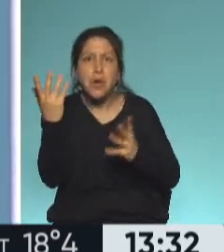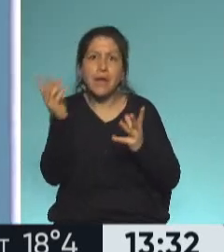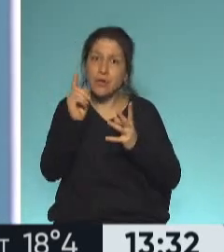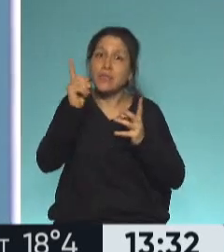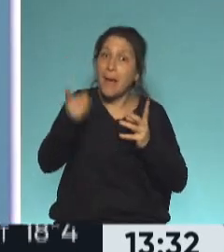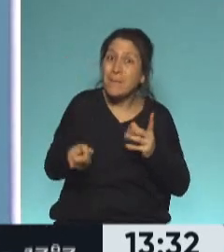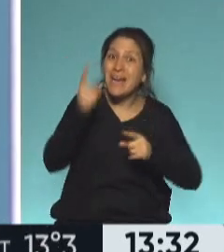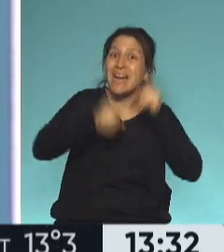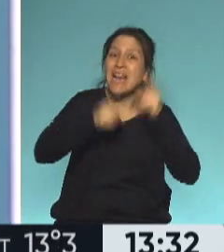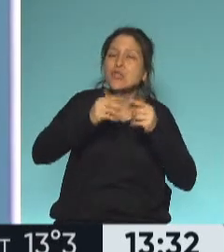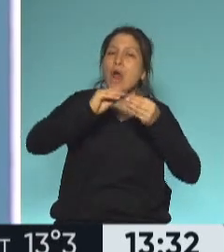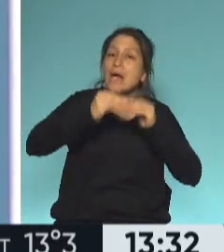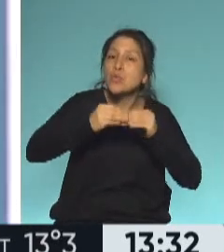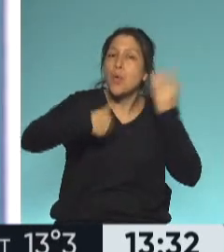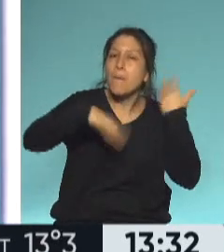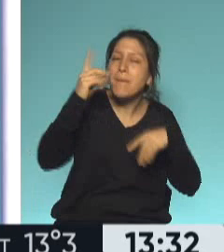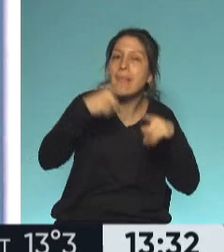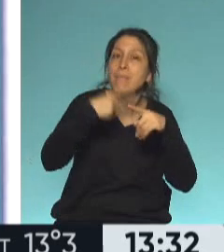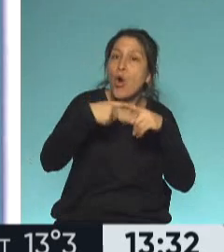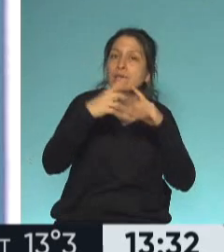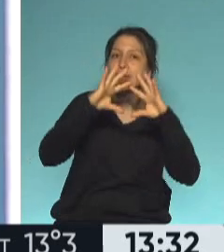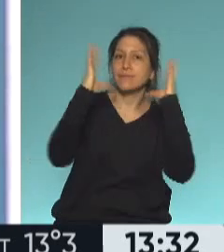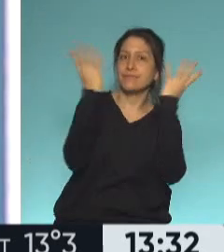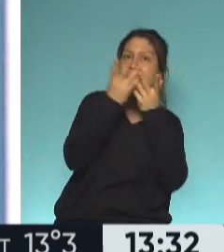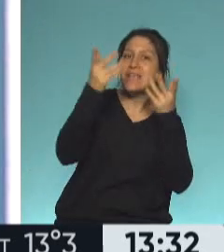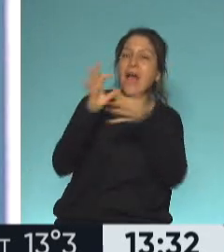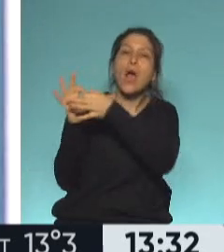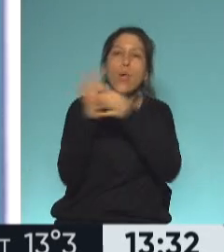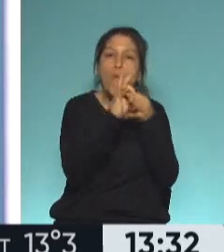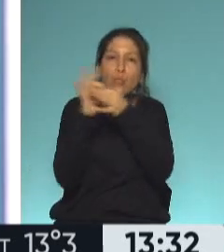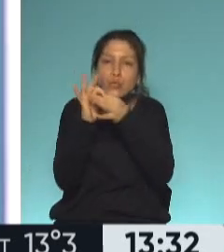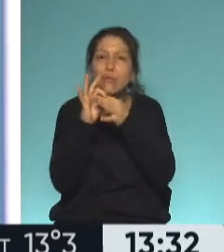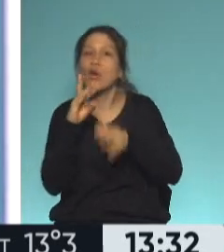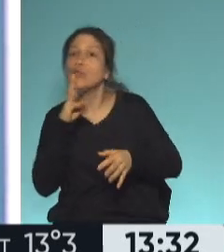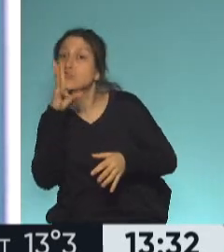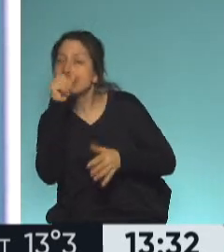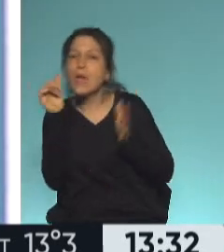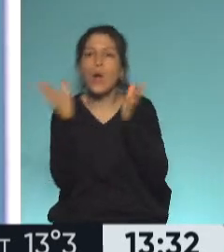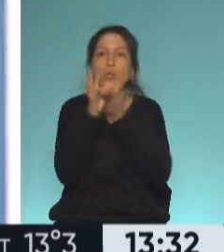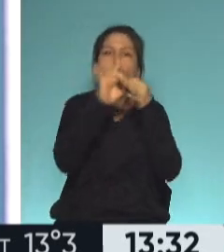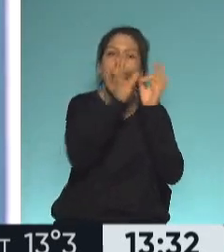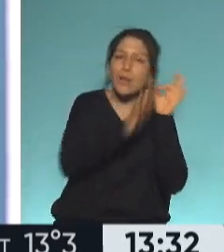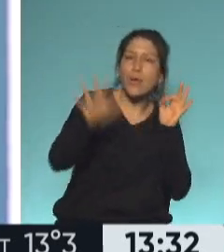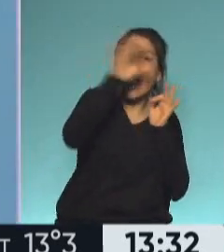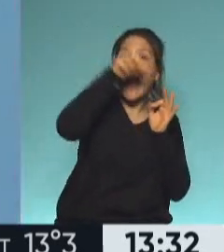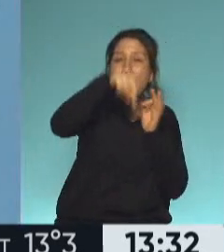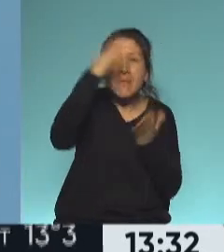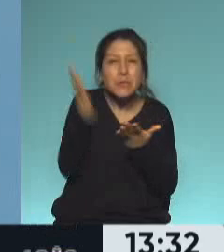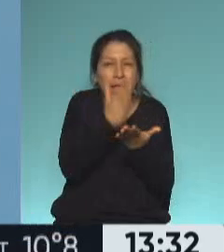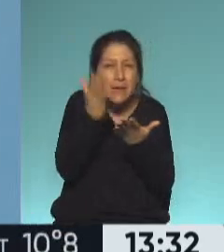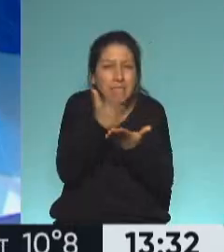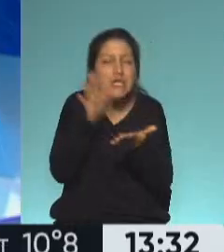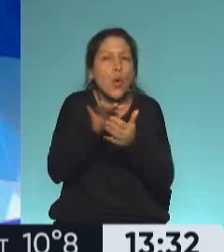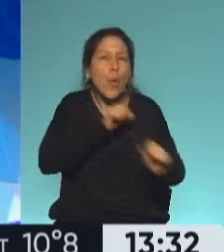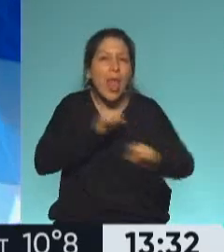clave geopolítica y en este vínculo entre Rusia y la Unión Europea. Es por eso que ahora vamos a hacer un repaso sobre la